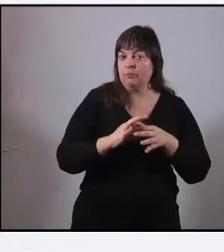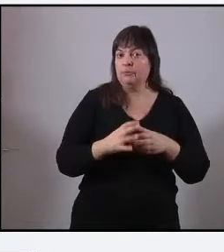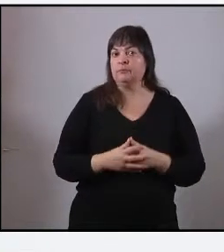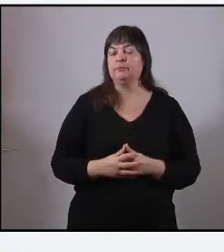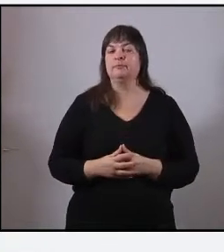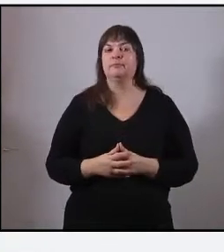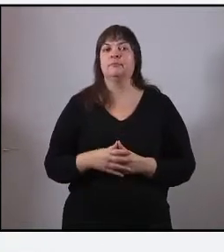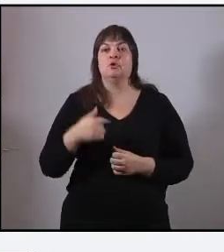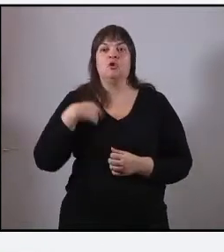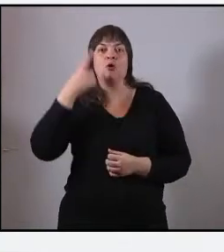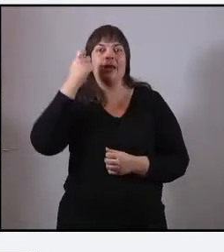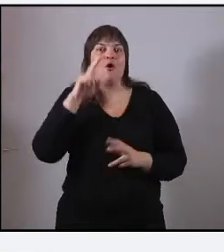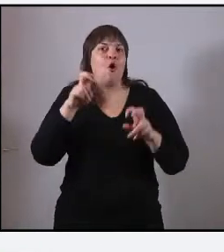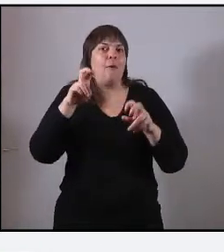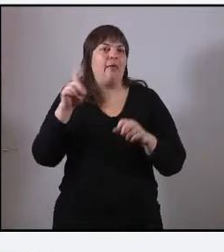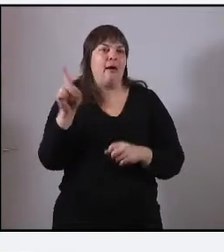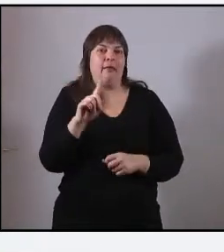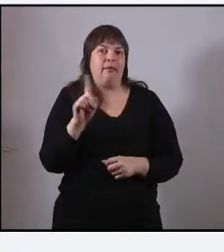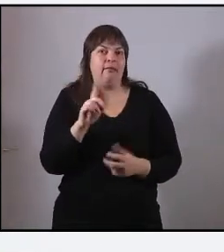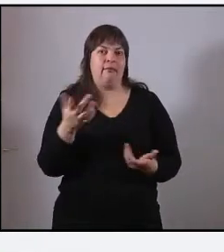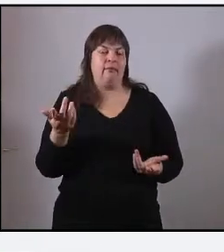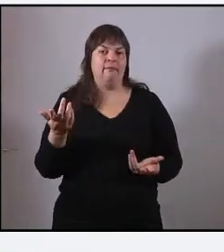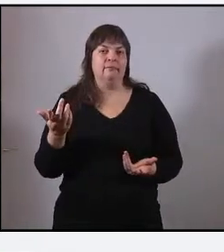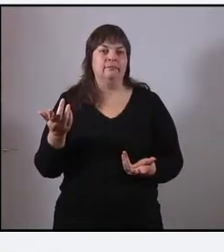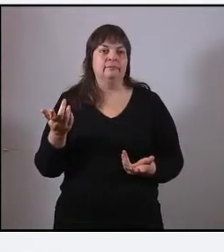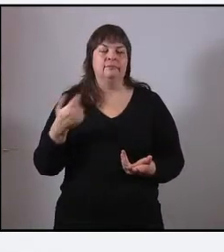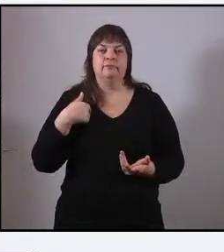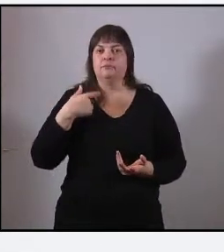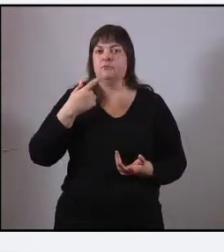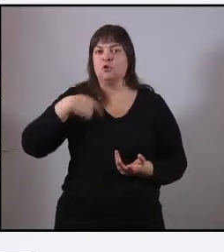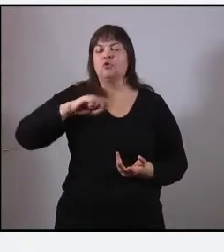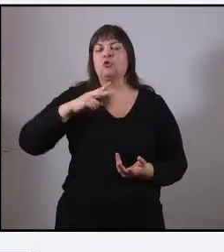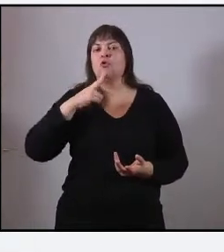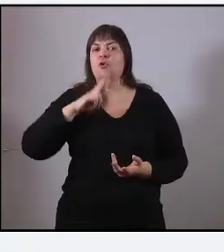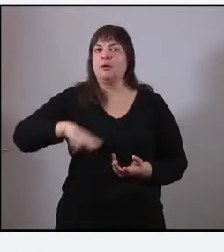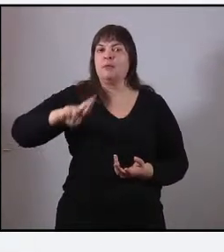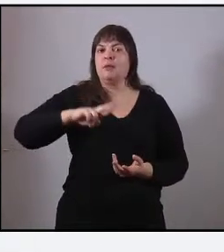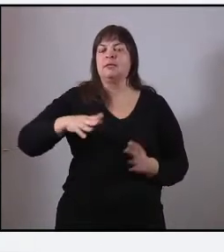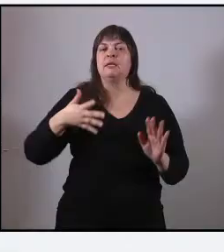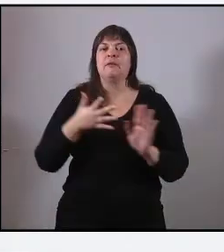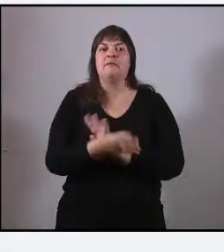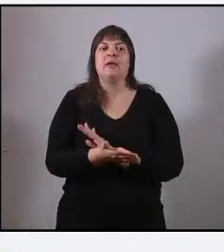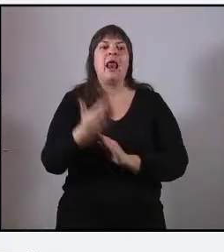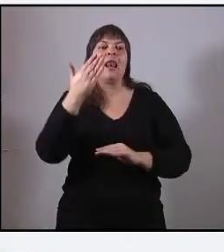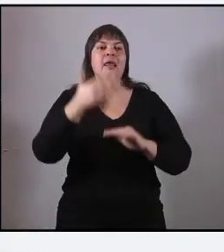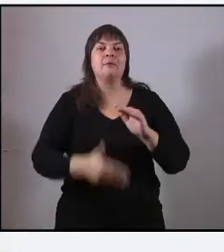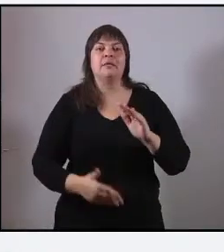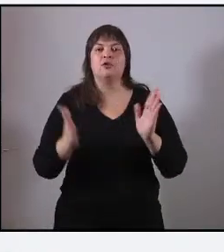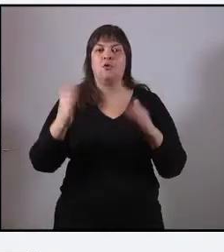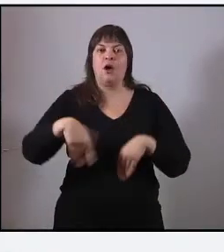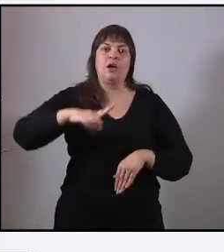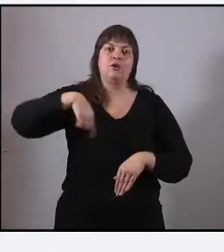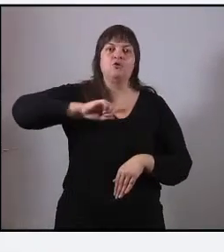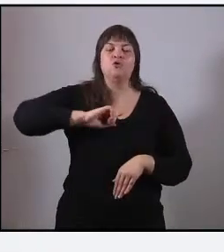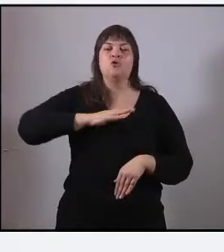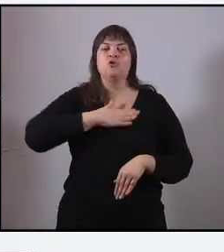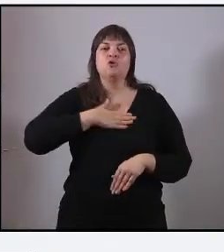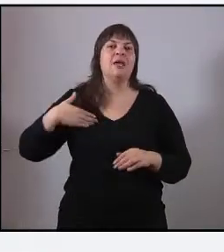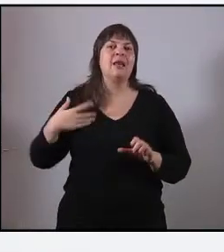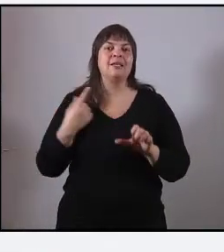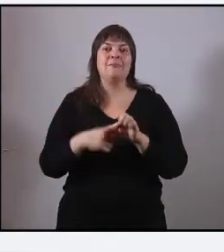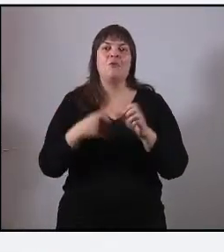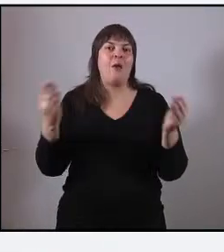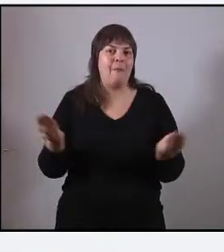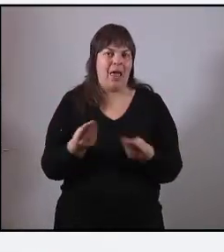una novedad, que es lo que hemos reiterado, que no hay líneas rojas en este momento, que lo que queremos es lo mejor para Extremadura, que